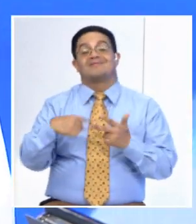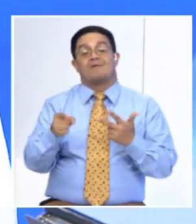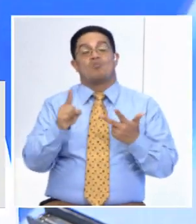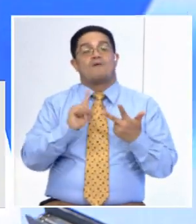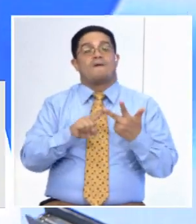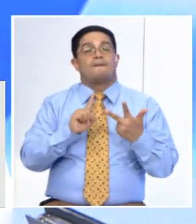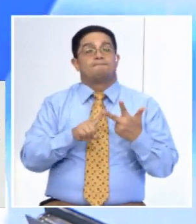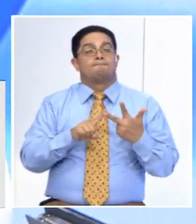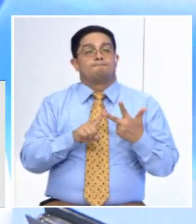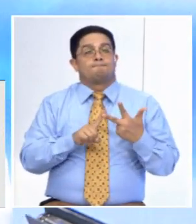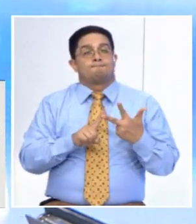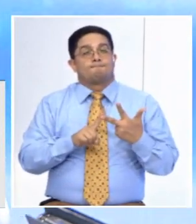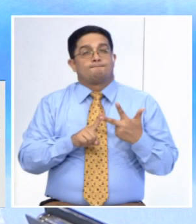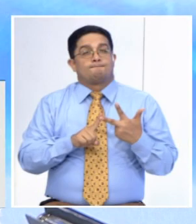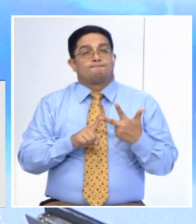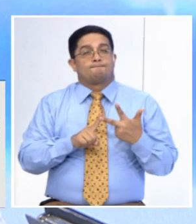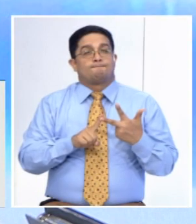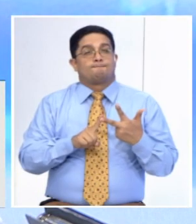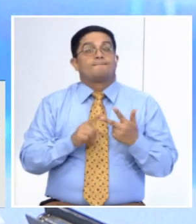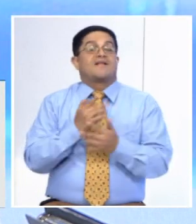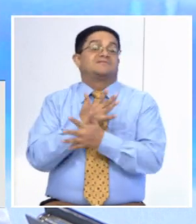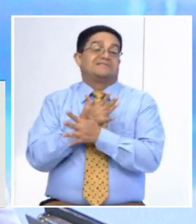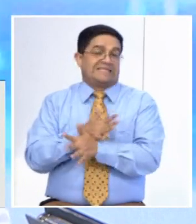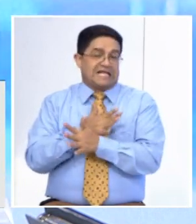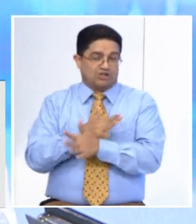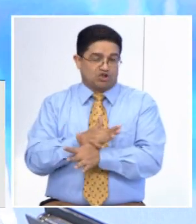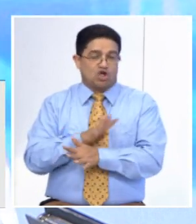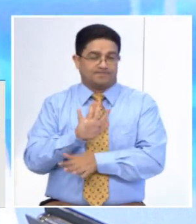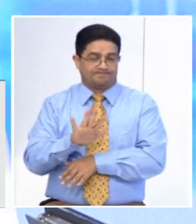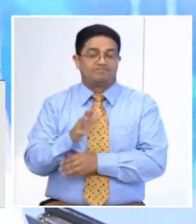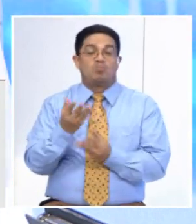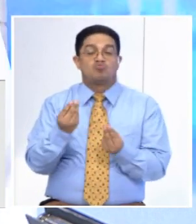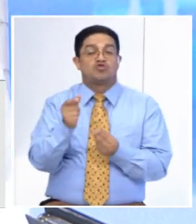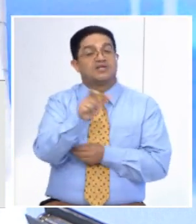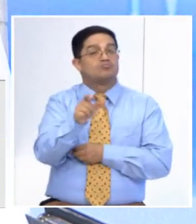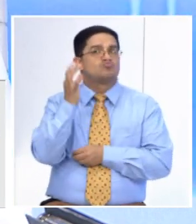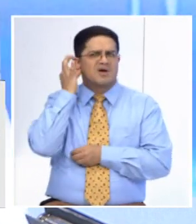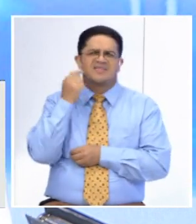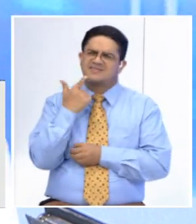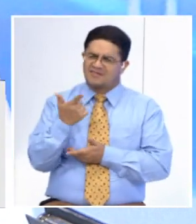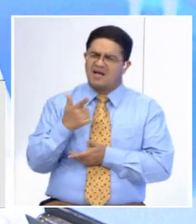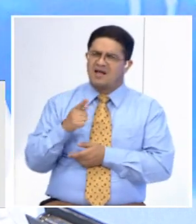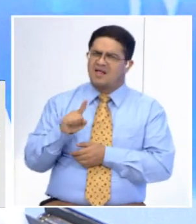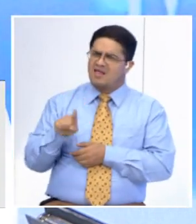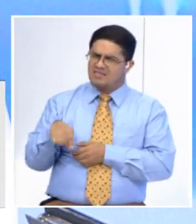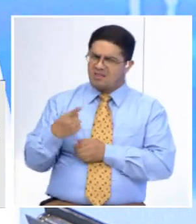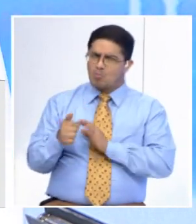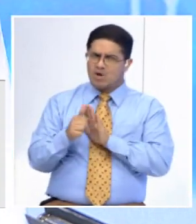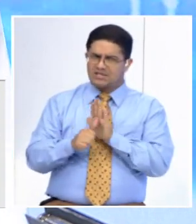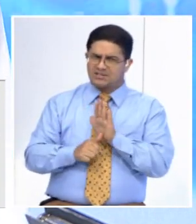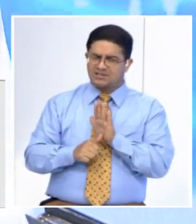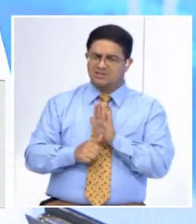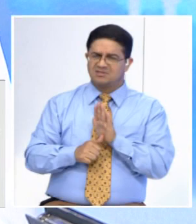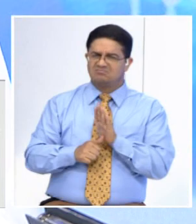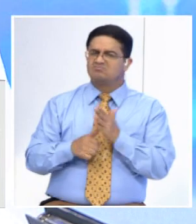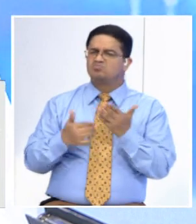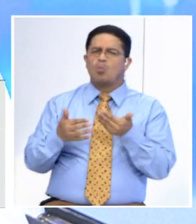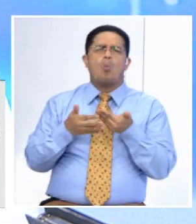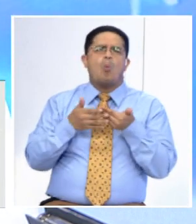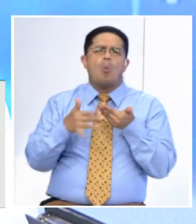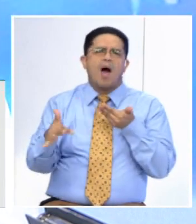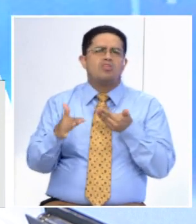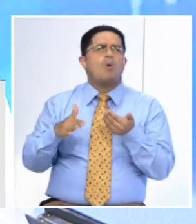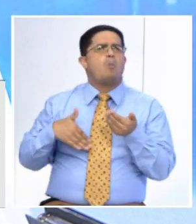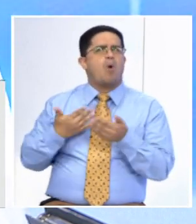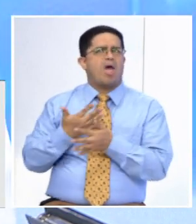de las relaciones sexuales, que muchas pacientes preguntan, doctora, posterior a la cirugía, ¿en qué momento puedo tener